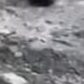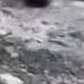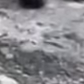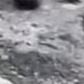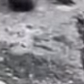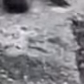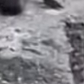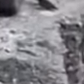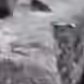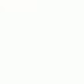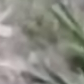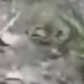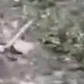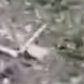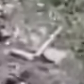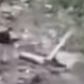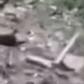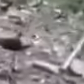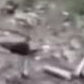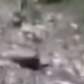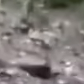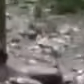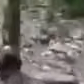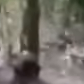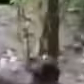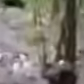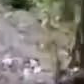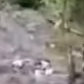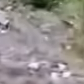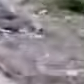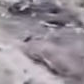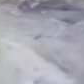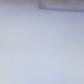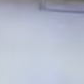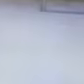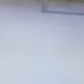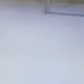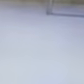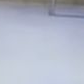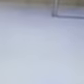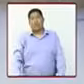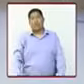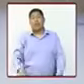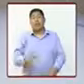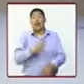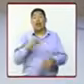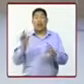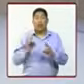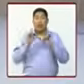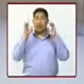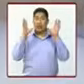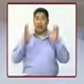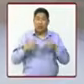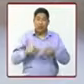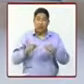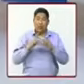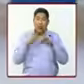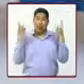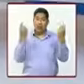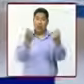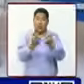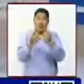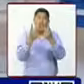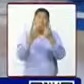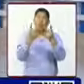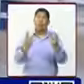Y los desastres naturales también continúan en el departamento